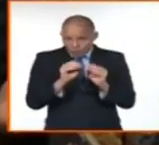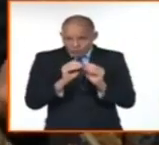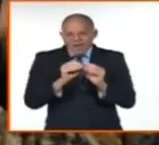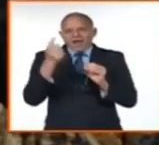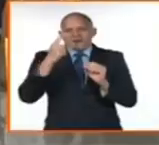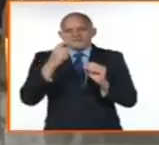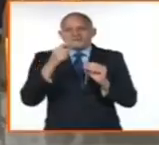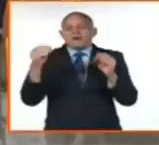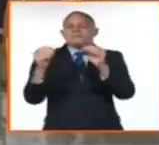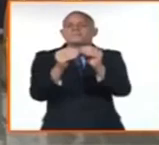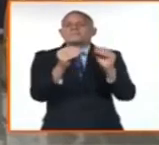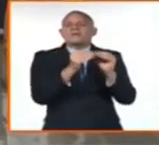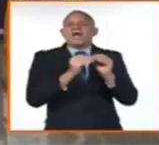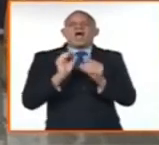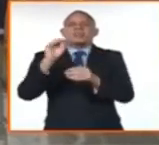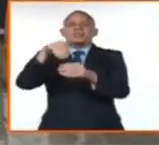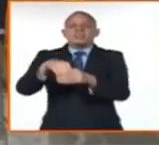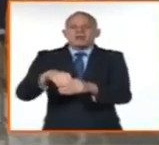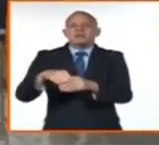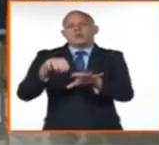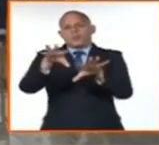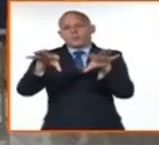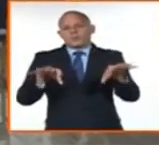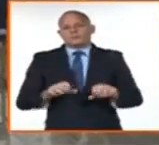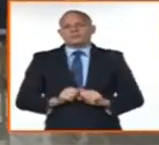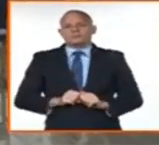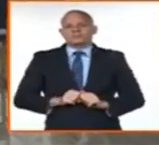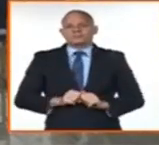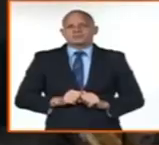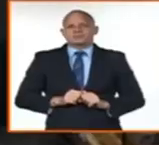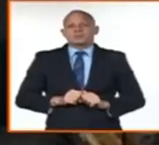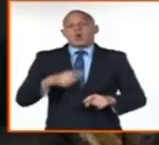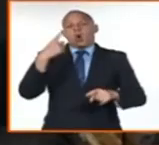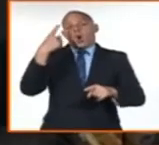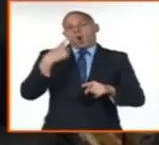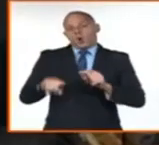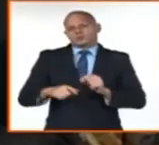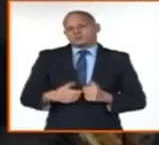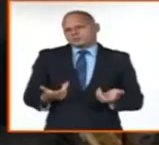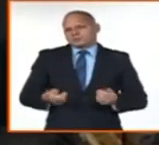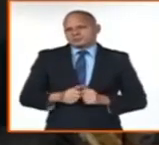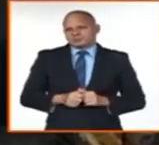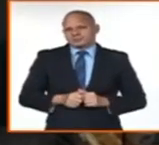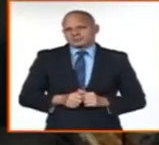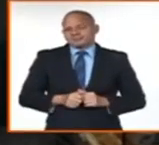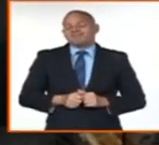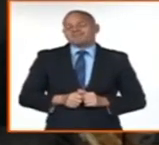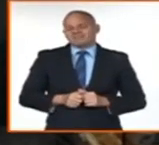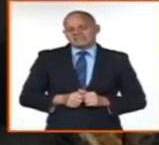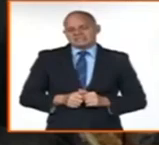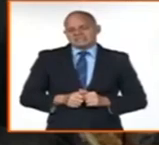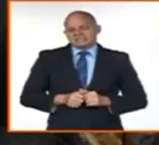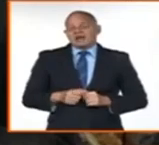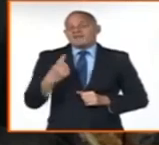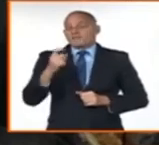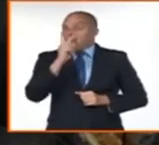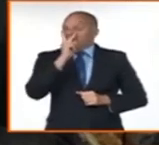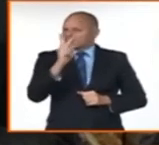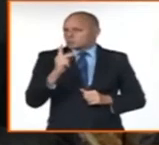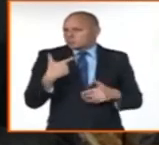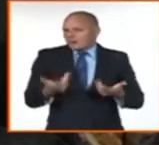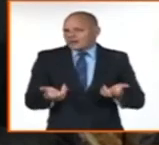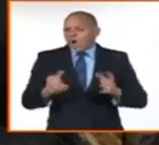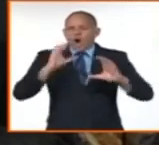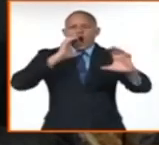manera, lo gestione el gobierno. Y el tercer pilar, que tiene que ver mucho con ustedes, es la comunicación social. ¿Cómo creamos una